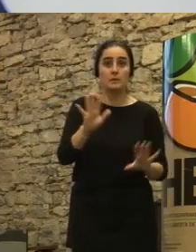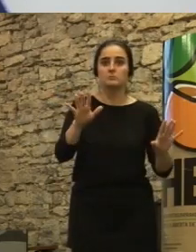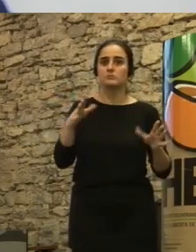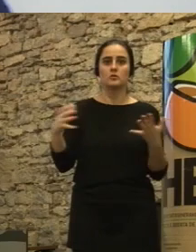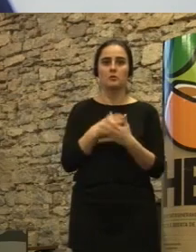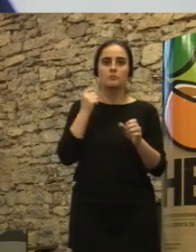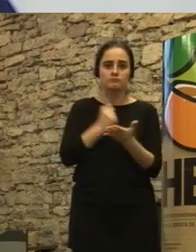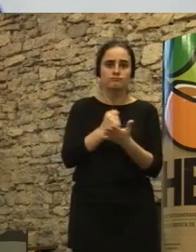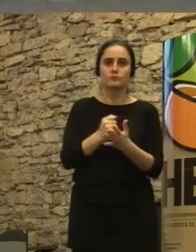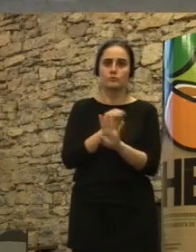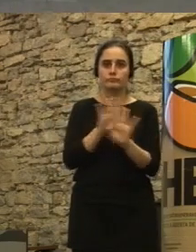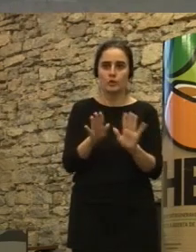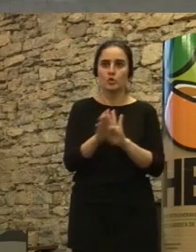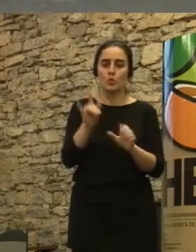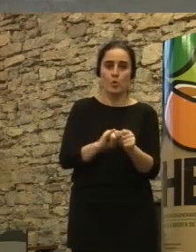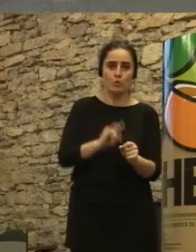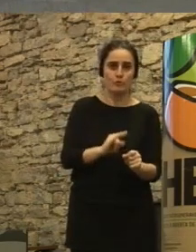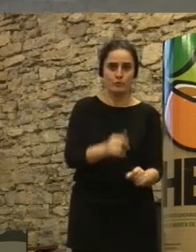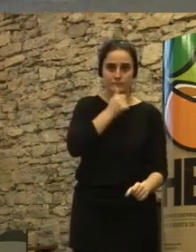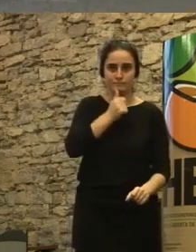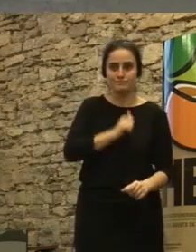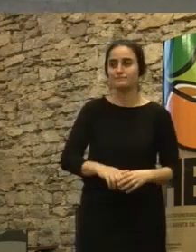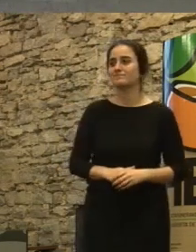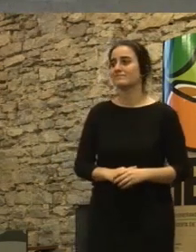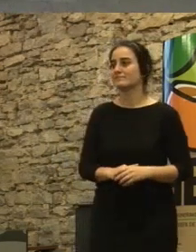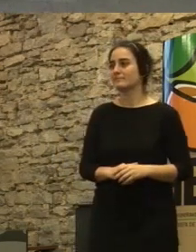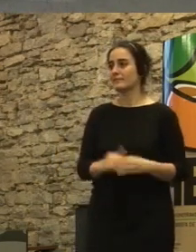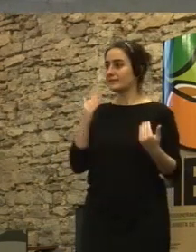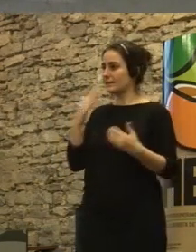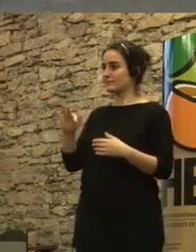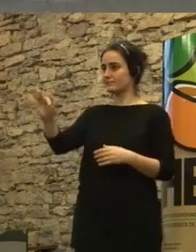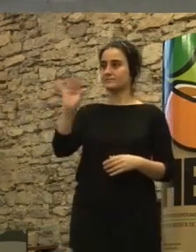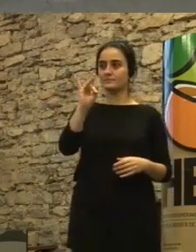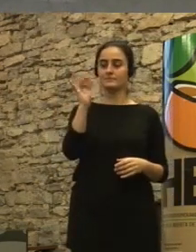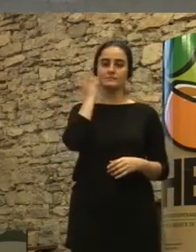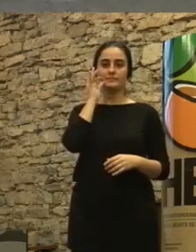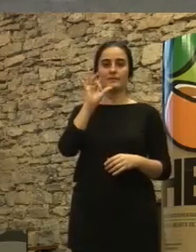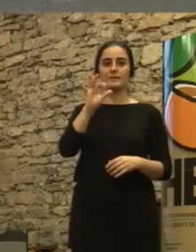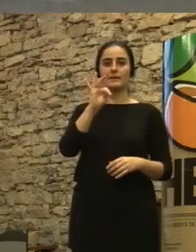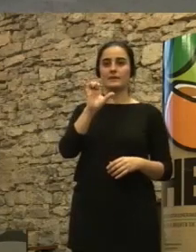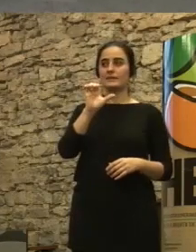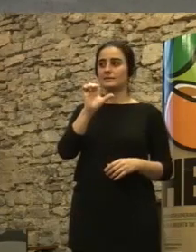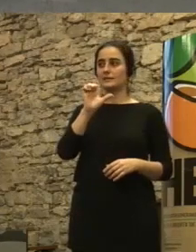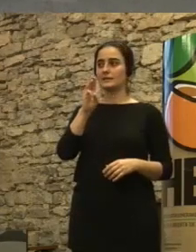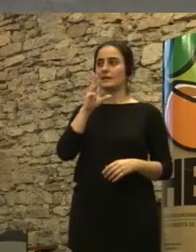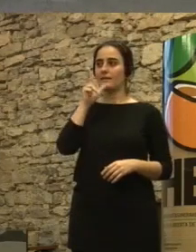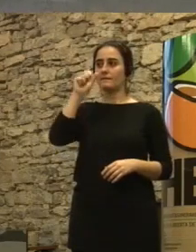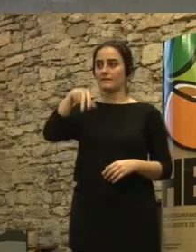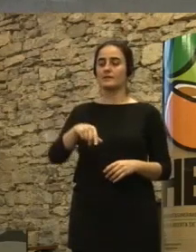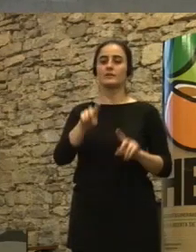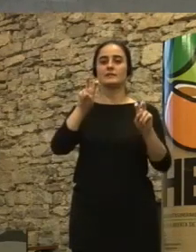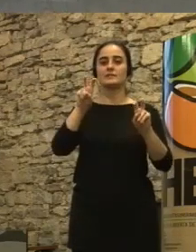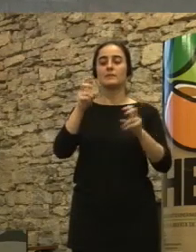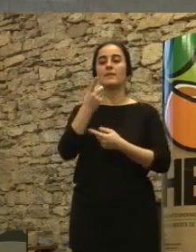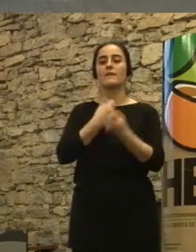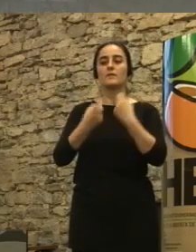absolutamente brillante. ¿Hay otra cuestión? Sí. Sí, para Estefan. Uy, con el tema de acceso a la